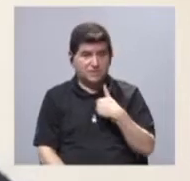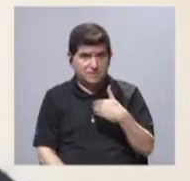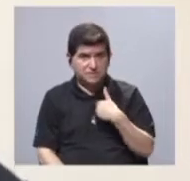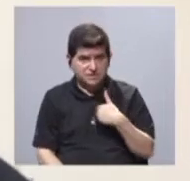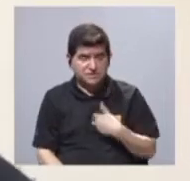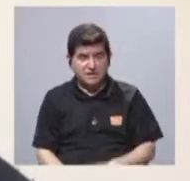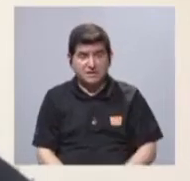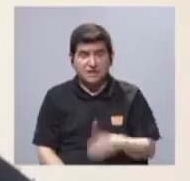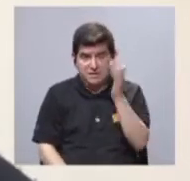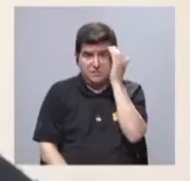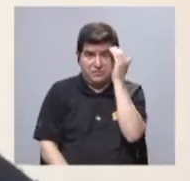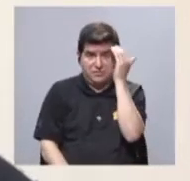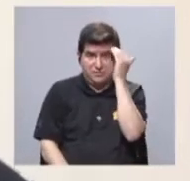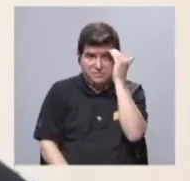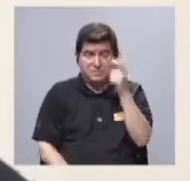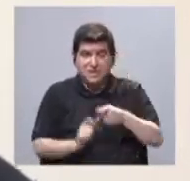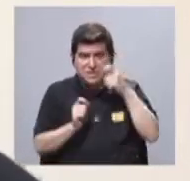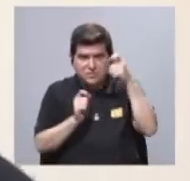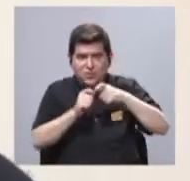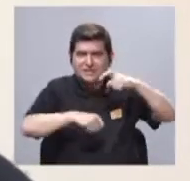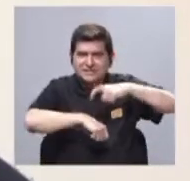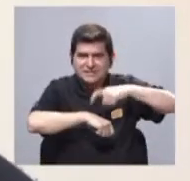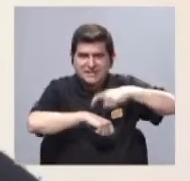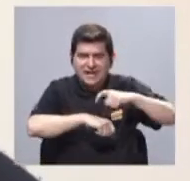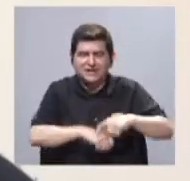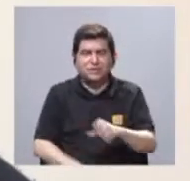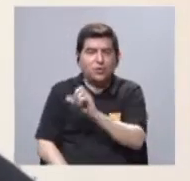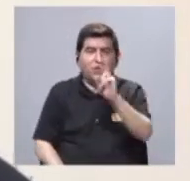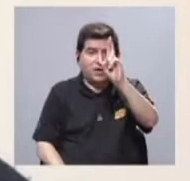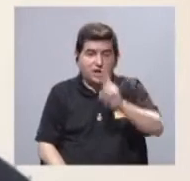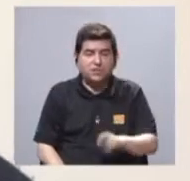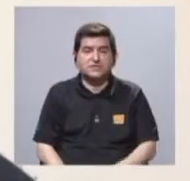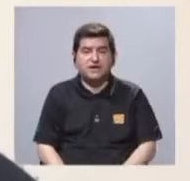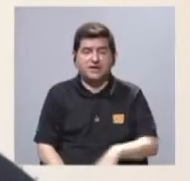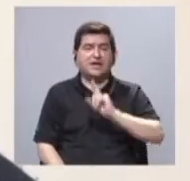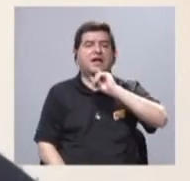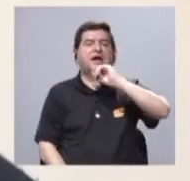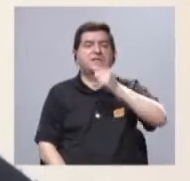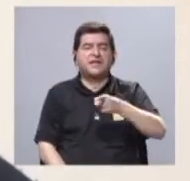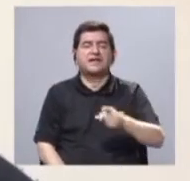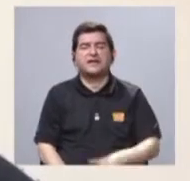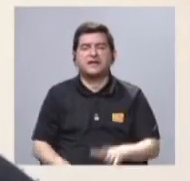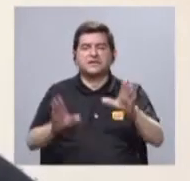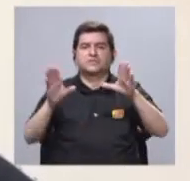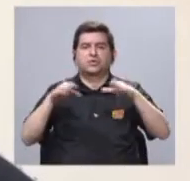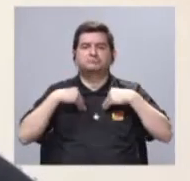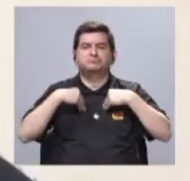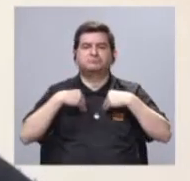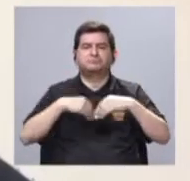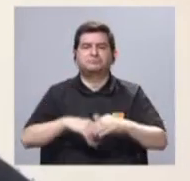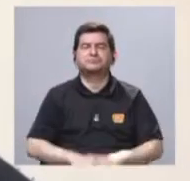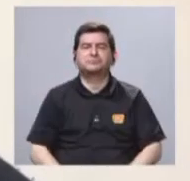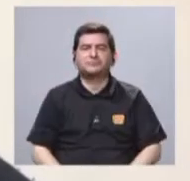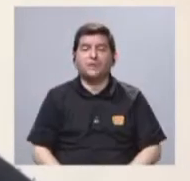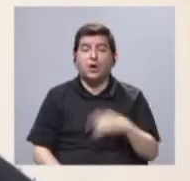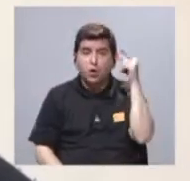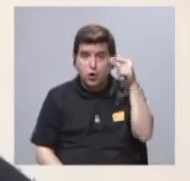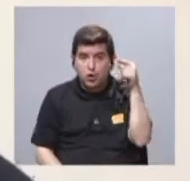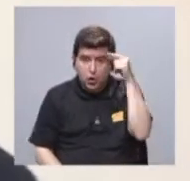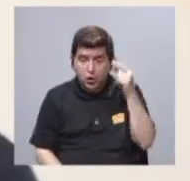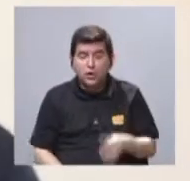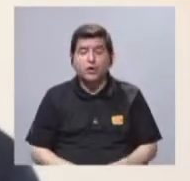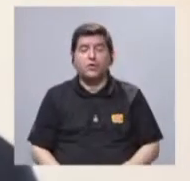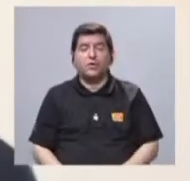tener a la mano la fecha precisa en que allá se hizo la declaratoria, que fue